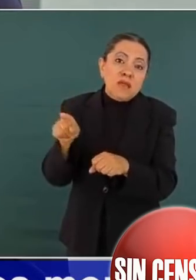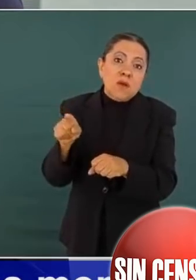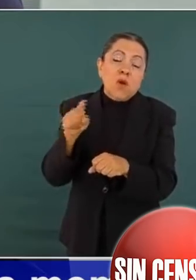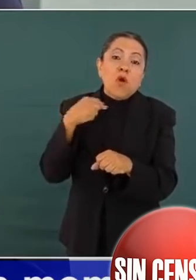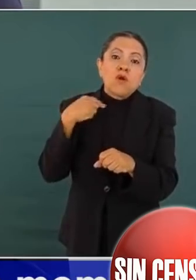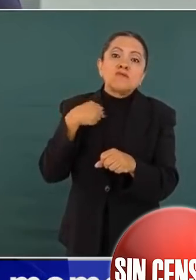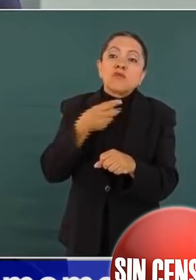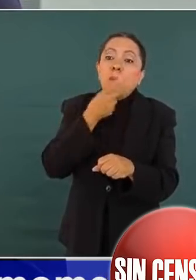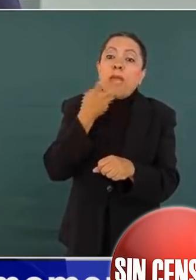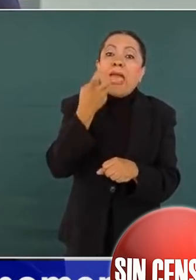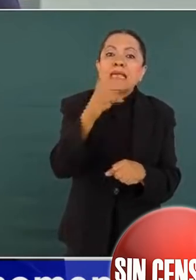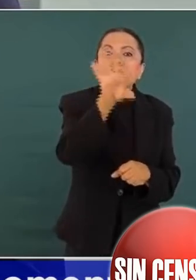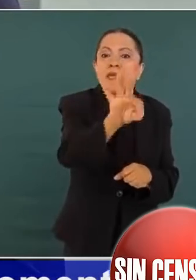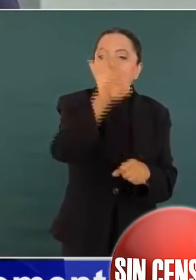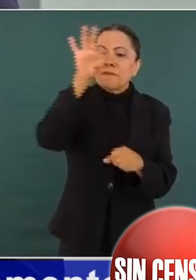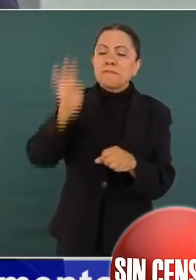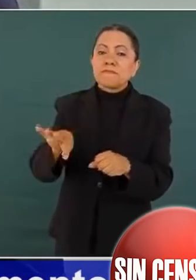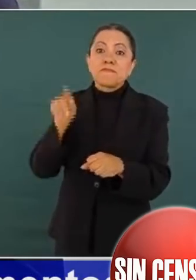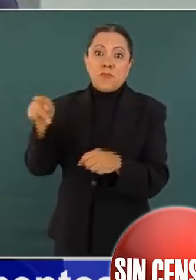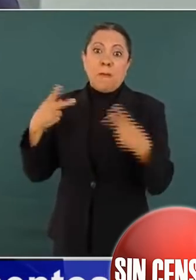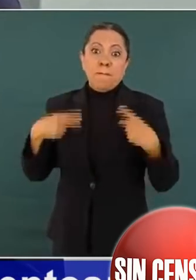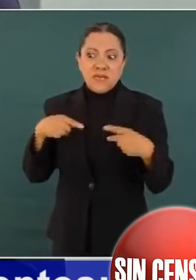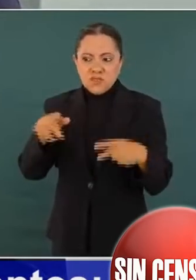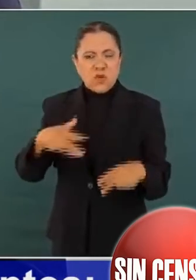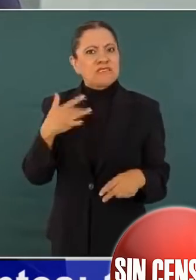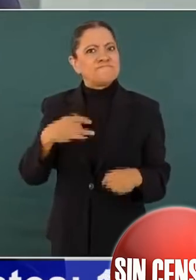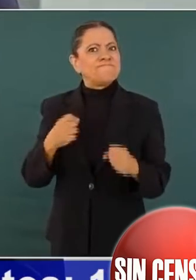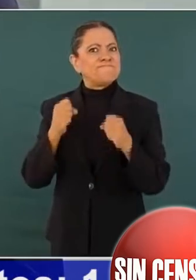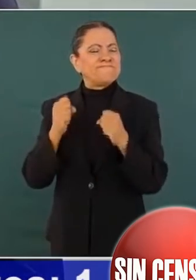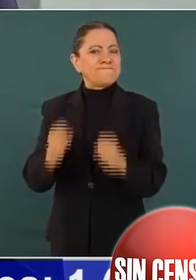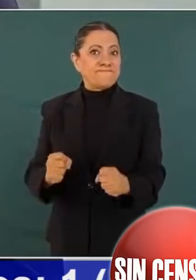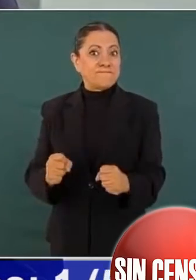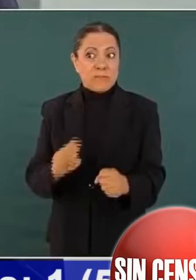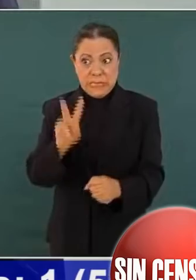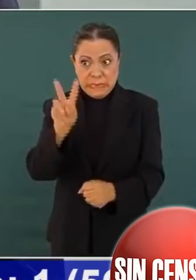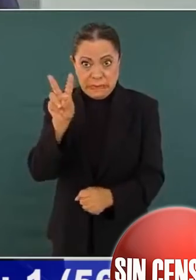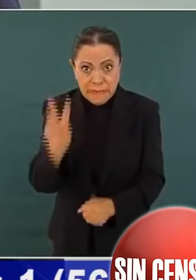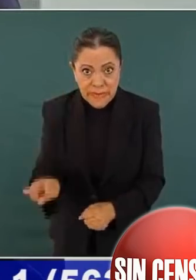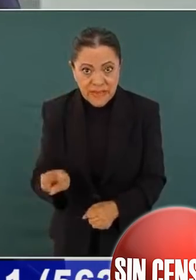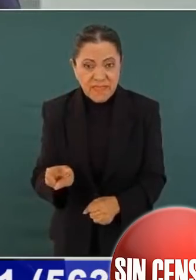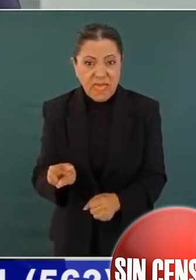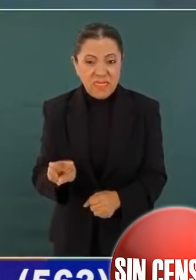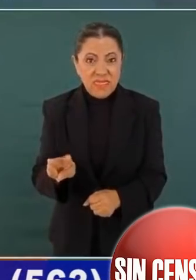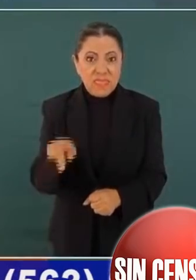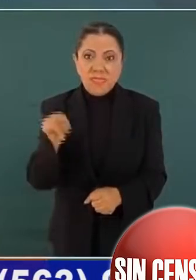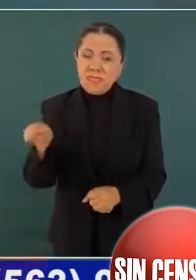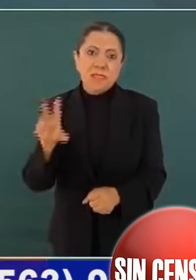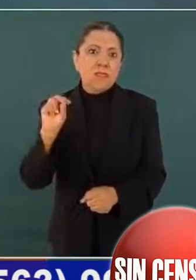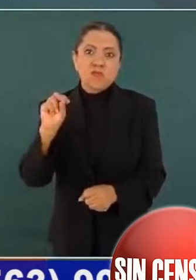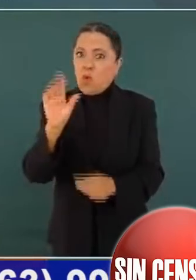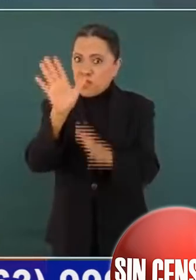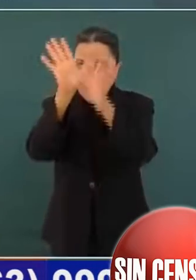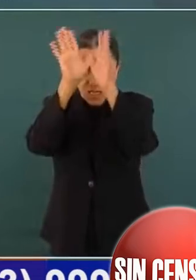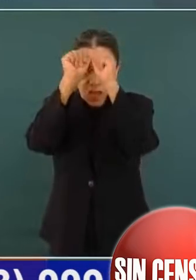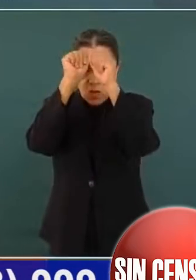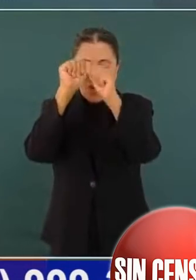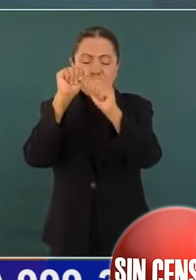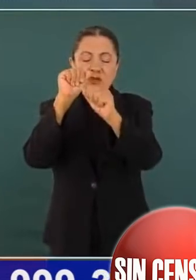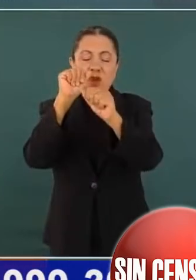que realmente esté en contra del racismo y de la discriminación.